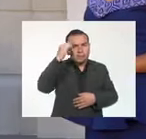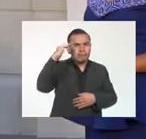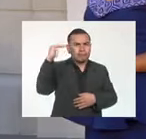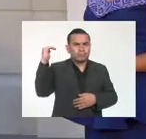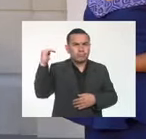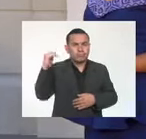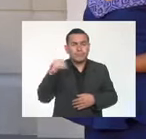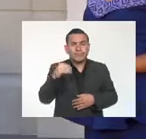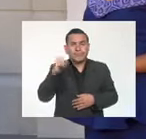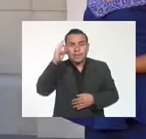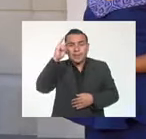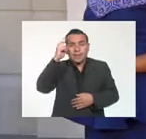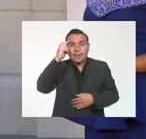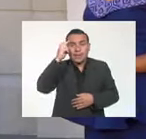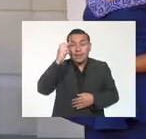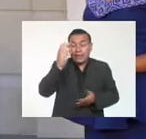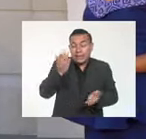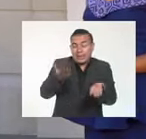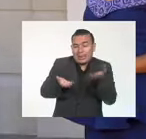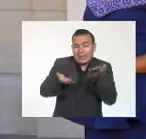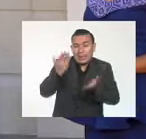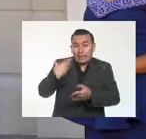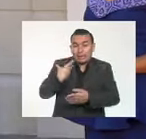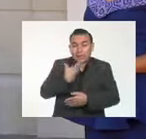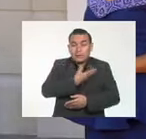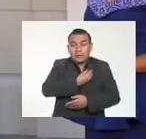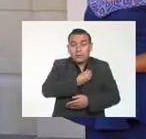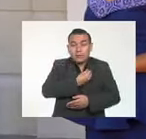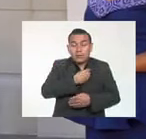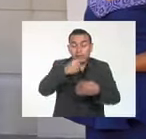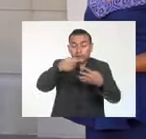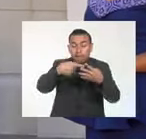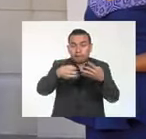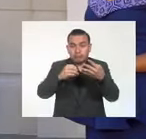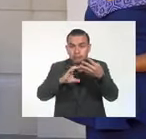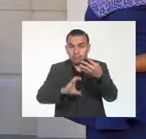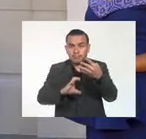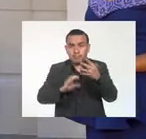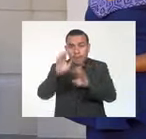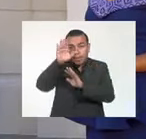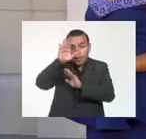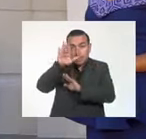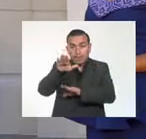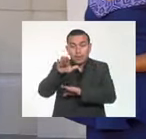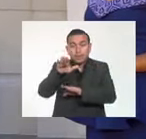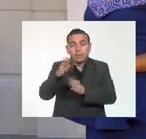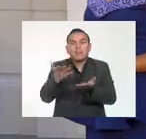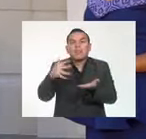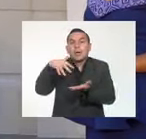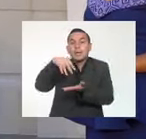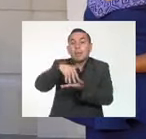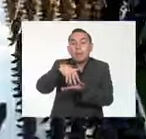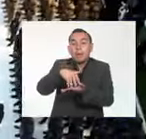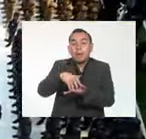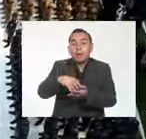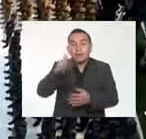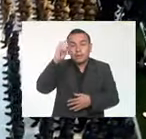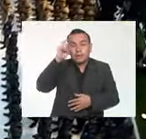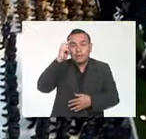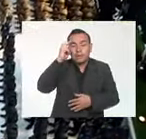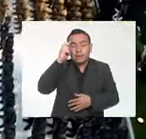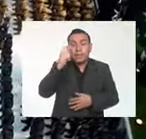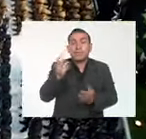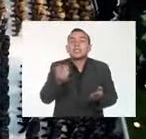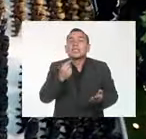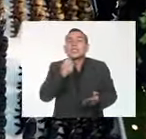son supuestamente, y de acuerdo a nuestra Constitución, representantes del pueblo? Y si el pueblo le otorga el